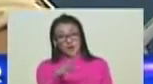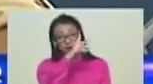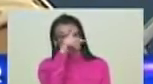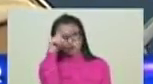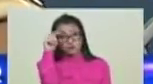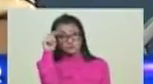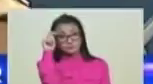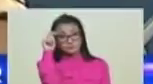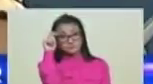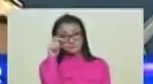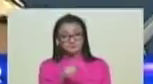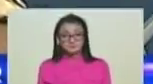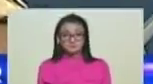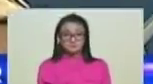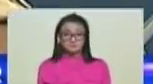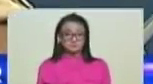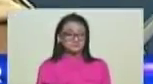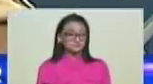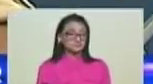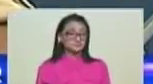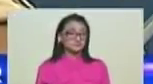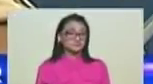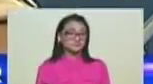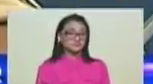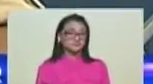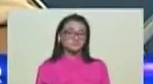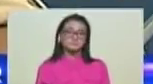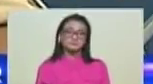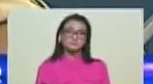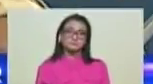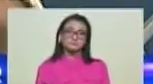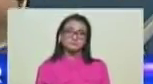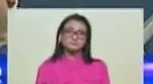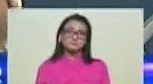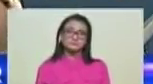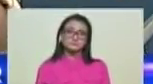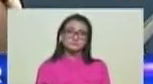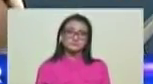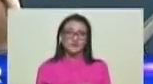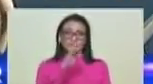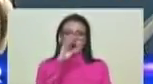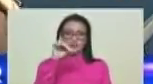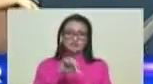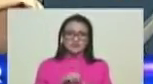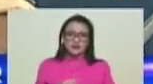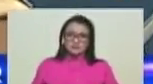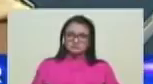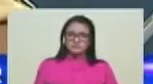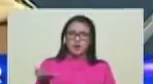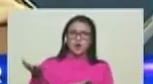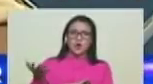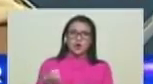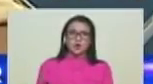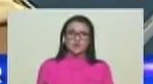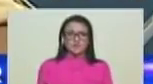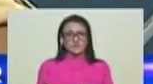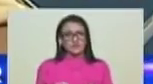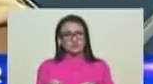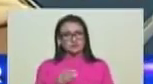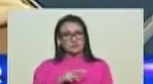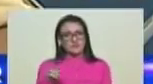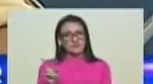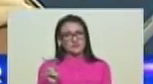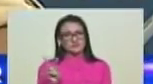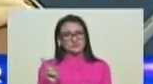Casi como el refrán venezolano, un mono con una hojilla. Entregarle el Banco Central, es decir, la soberanía financiera de